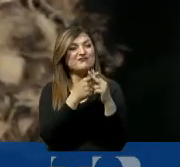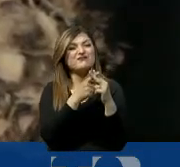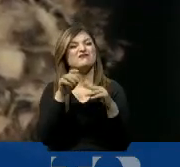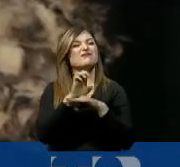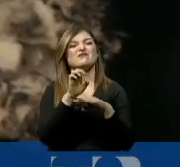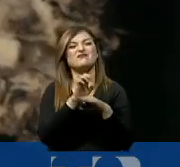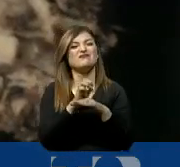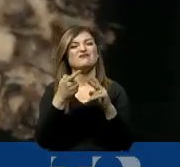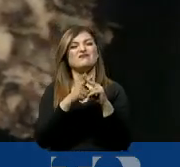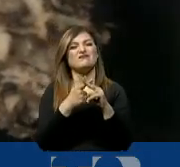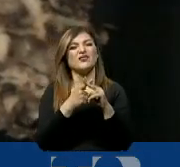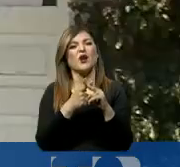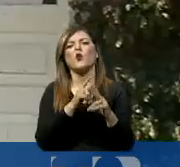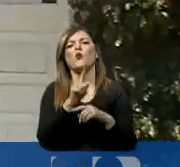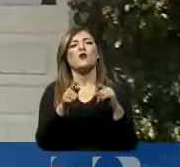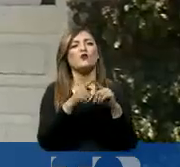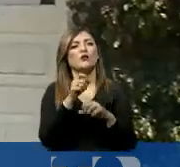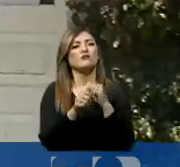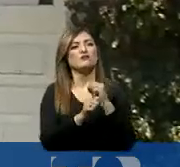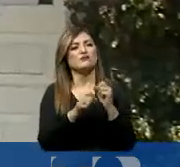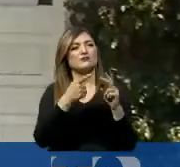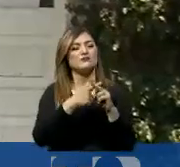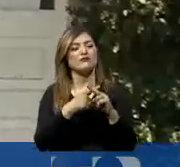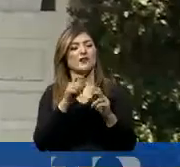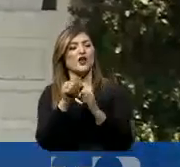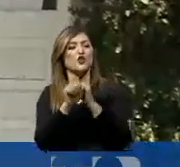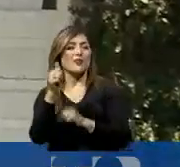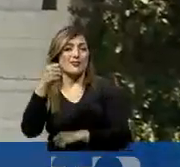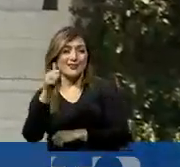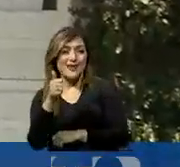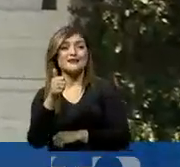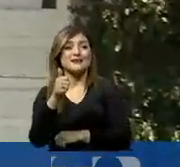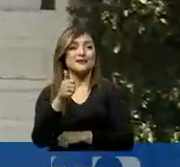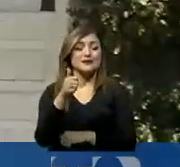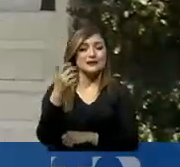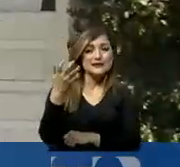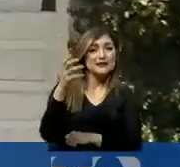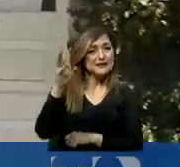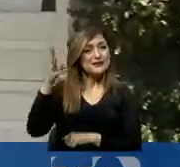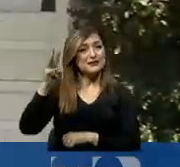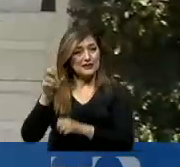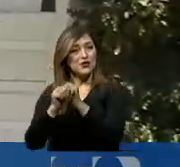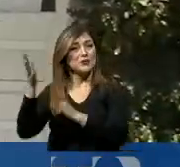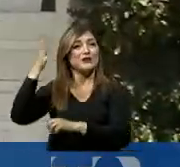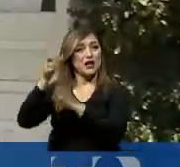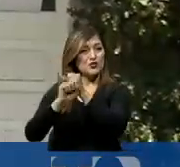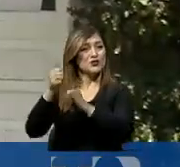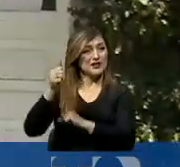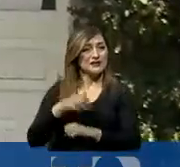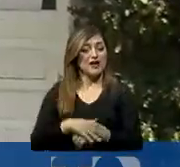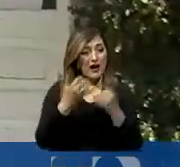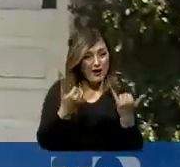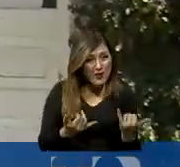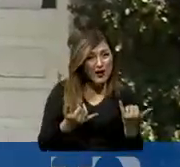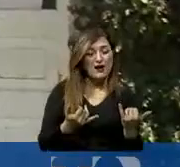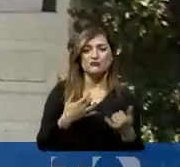de drogas cada vez es más temprana. Podemos hablar de que hace unos 10 años la gente empezaba a consumir 15, 16 años, hace unos 5 años, 12 años, y ahora en